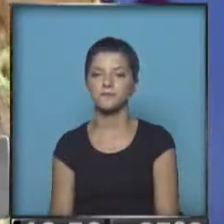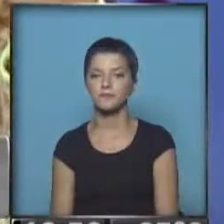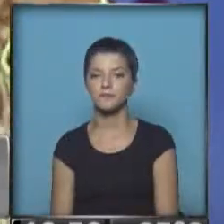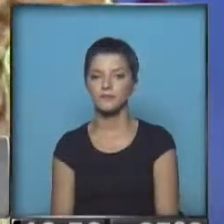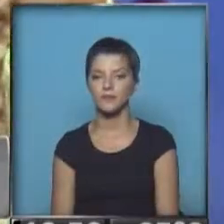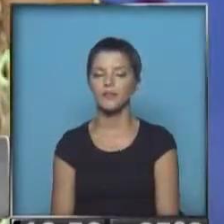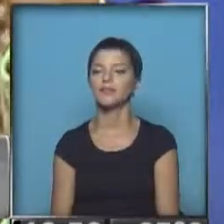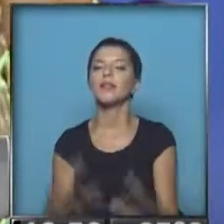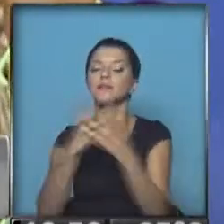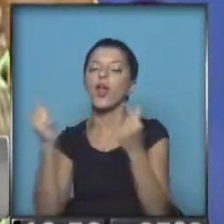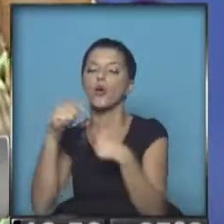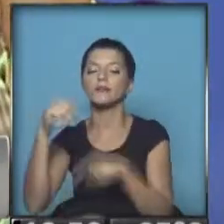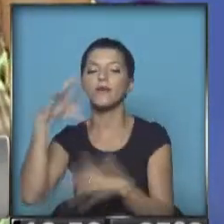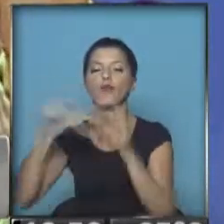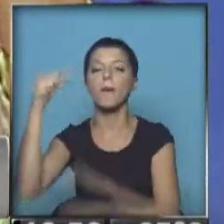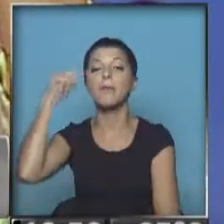esta dicotomía